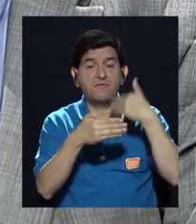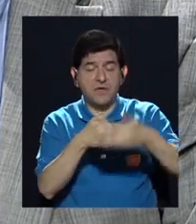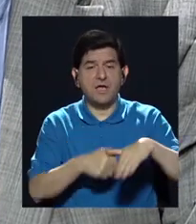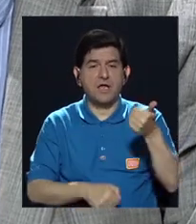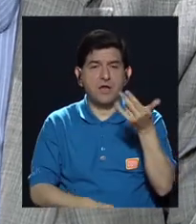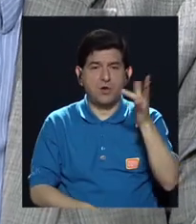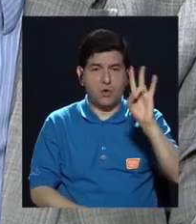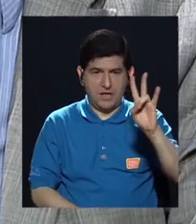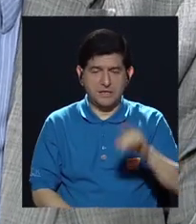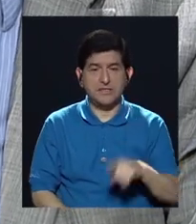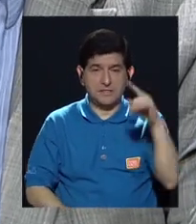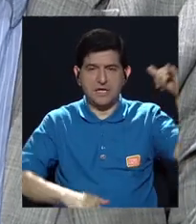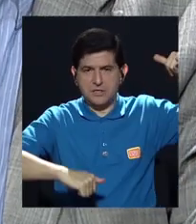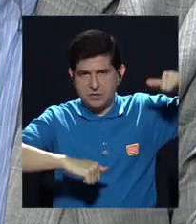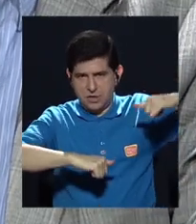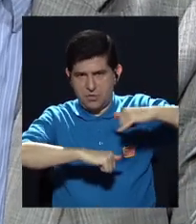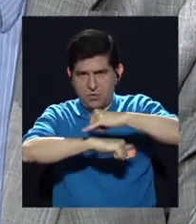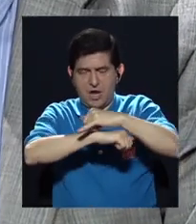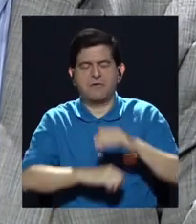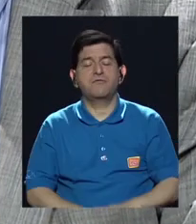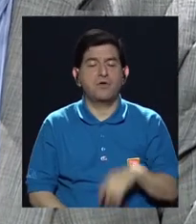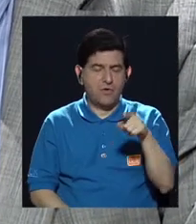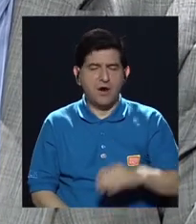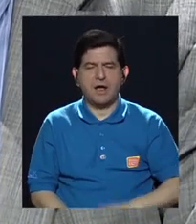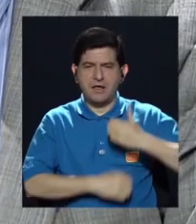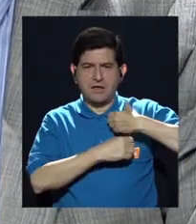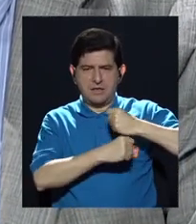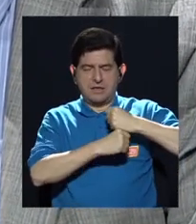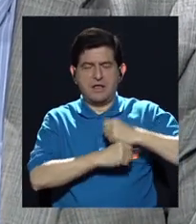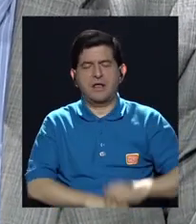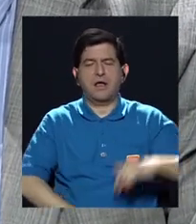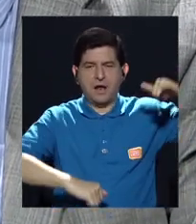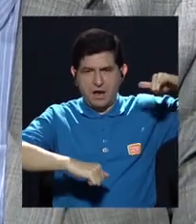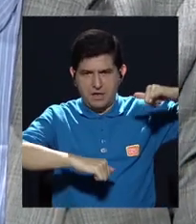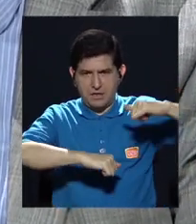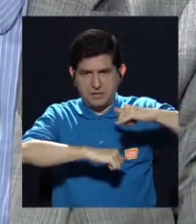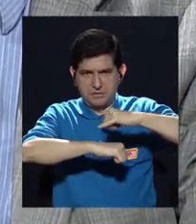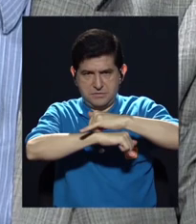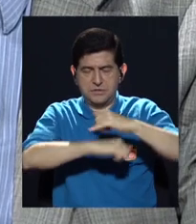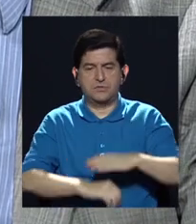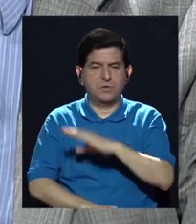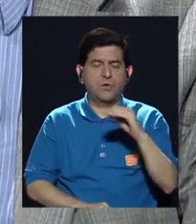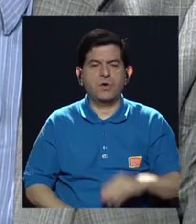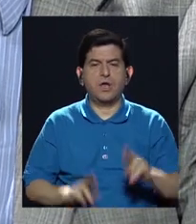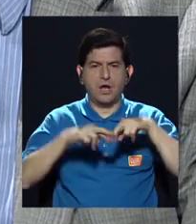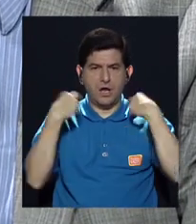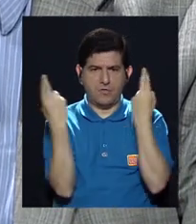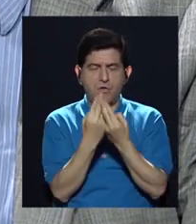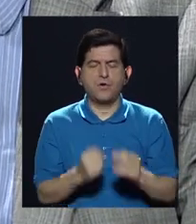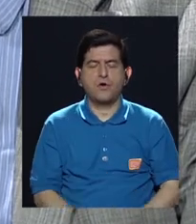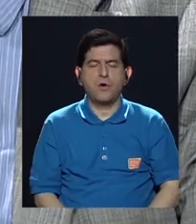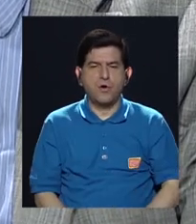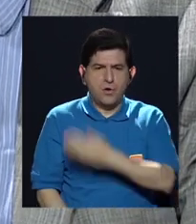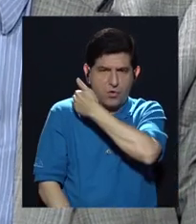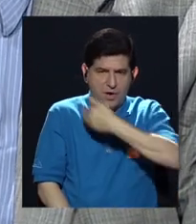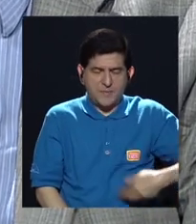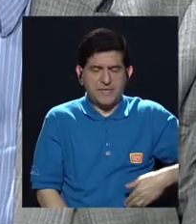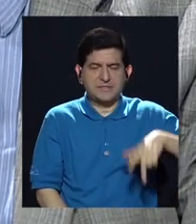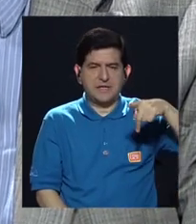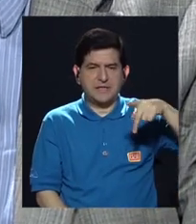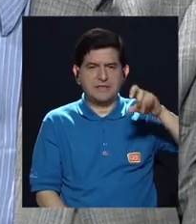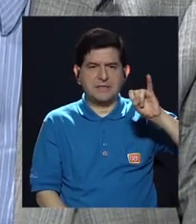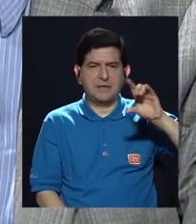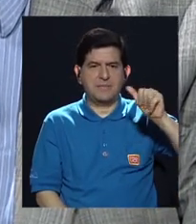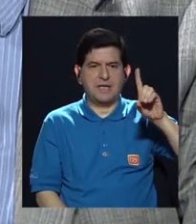El 17 vino en un avión de la Fuerza Aérea Nicaragüense y se reunieron con el presidente Picado en Chacarita. Así